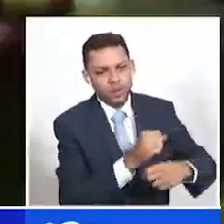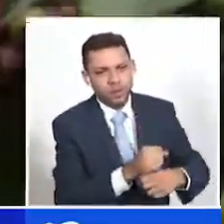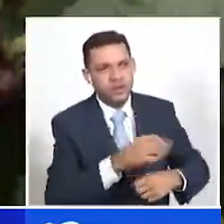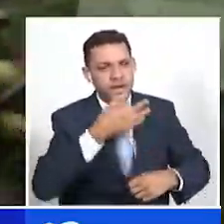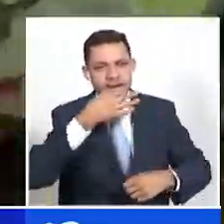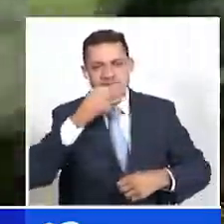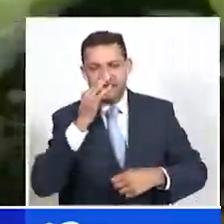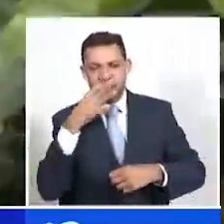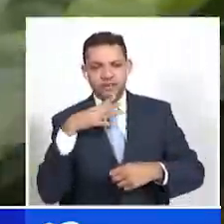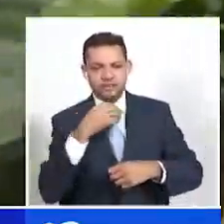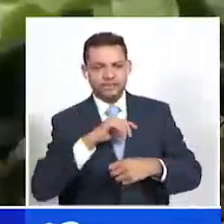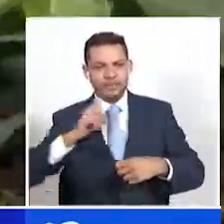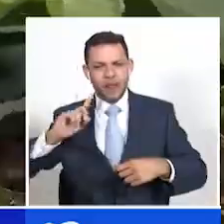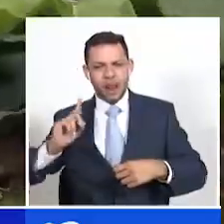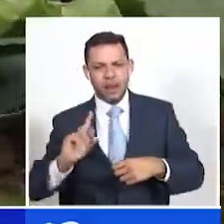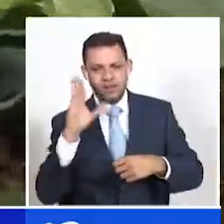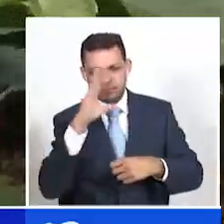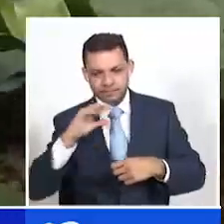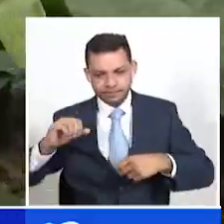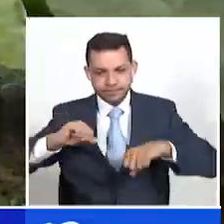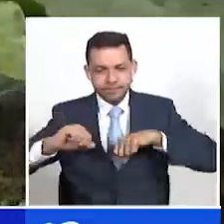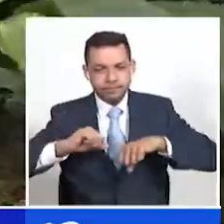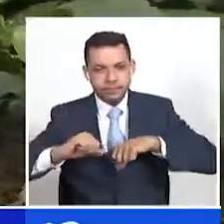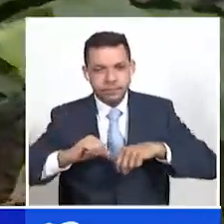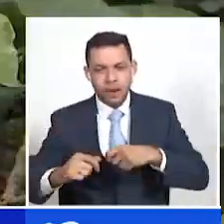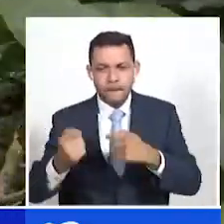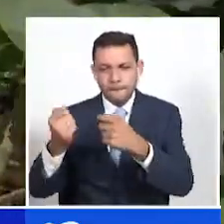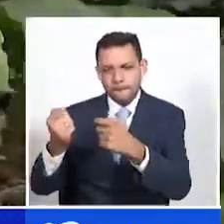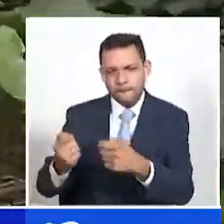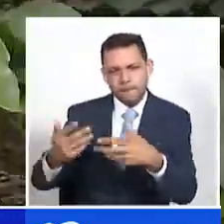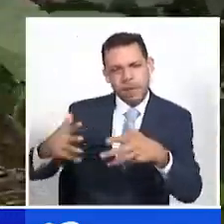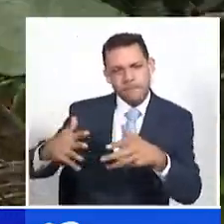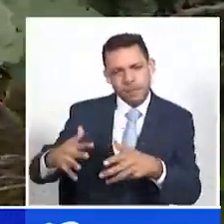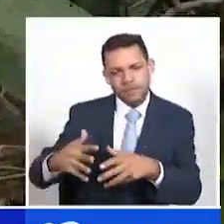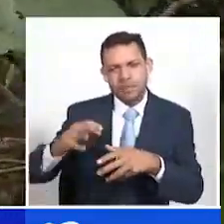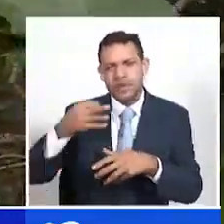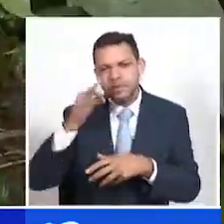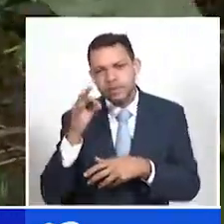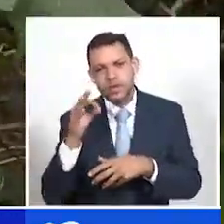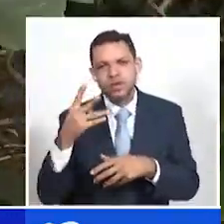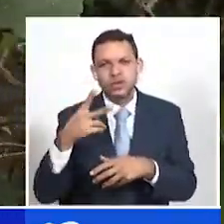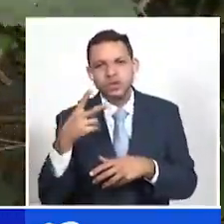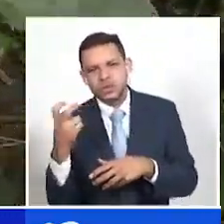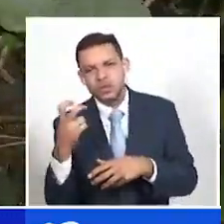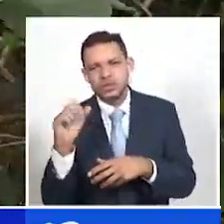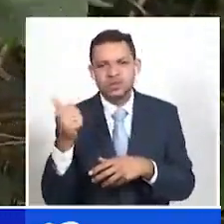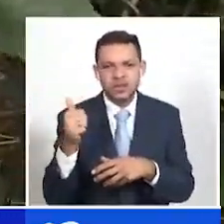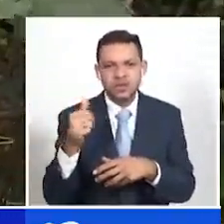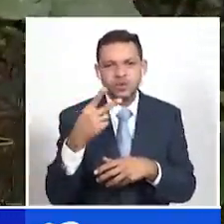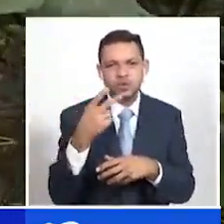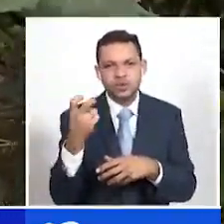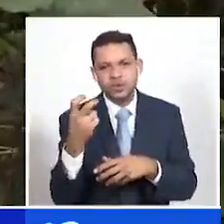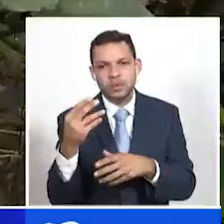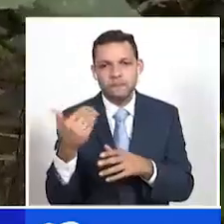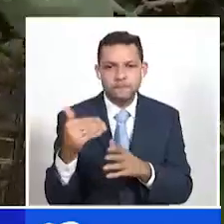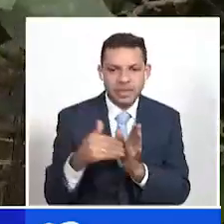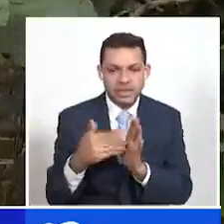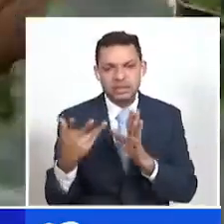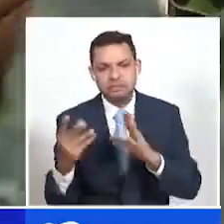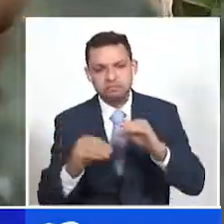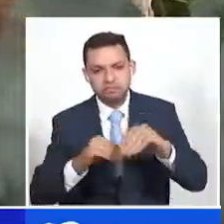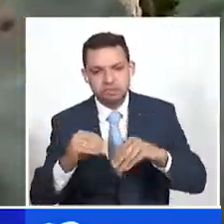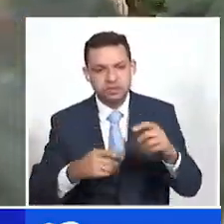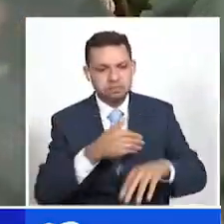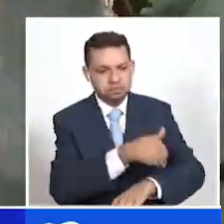tal para el departamento del Quindío. Se ha cuantificado aproximadamente una cosecha entre 210 a 220 mil millones de pesos,